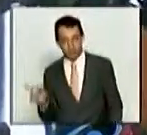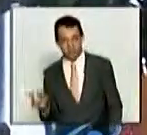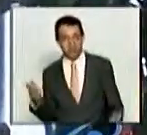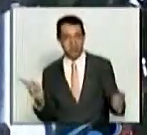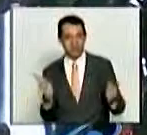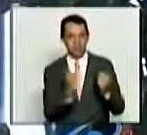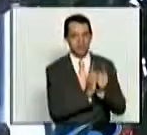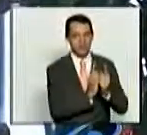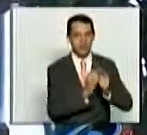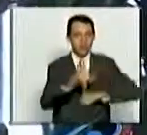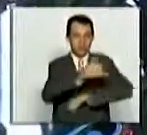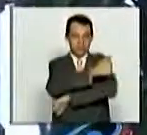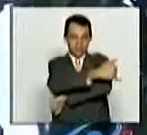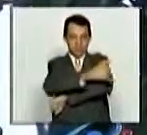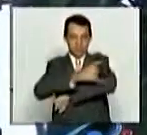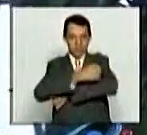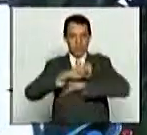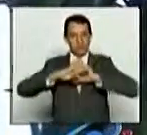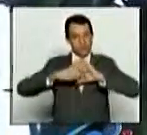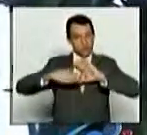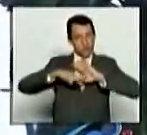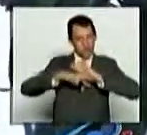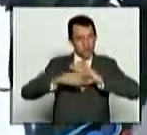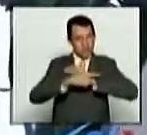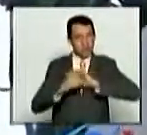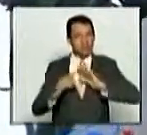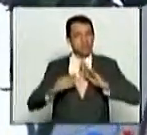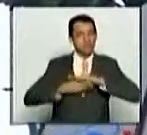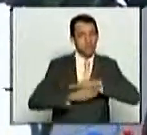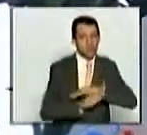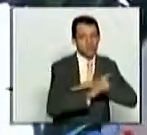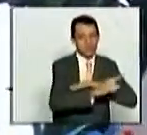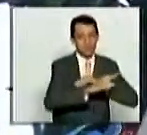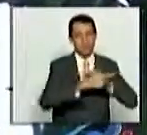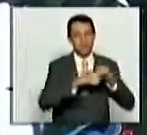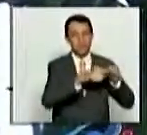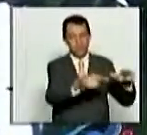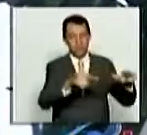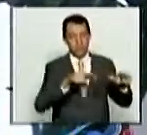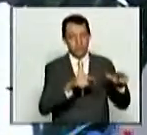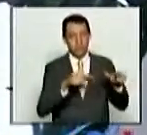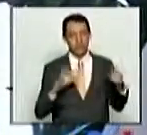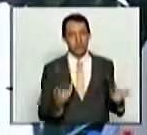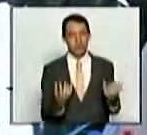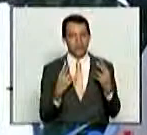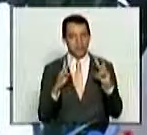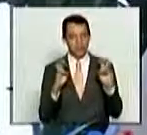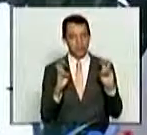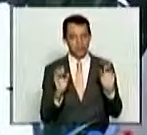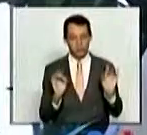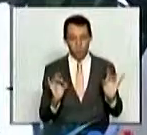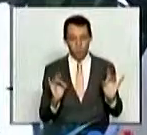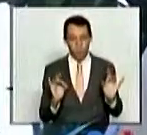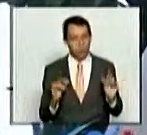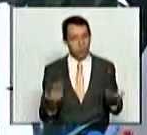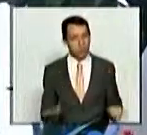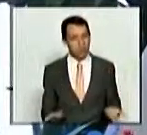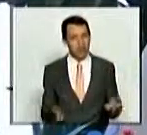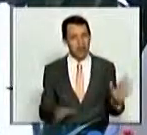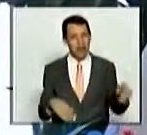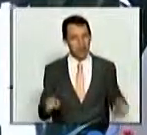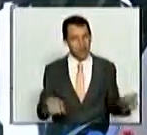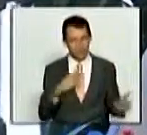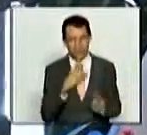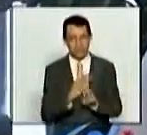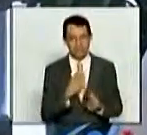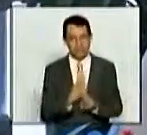a media cuadra, la iglesia de la Pradera en Dos Quebradas, y vamos a hablar sobre el dolor, porque se ha convertido en un dolor